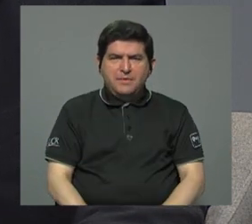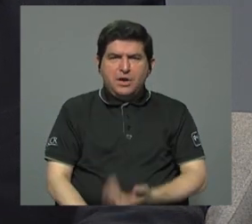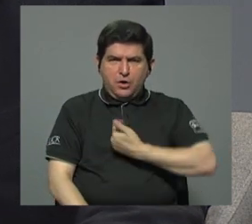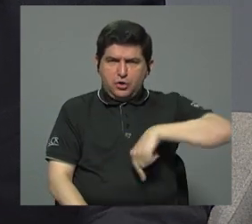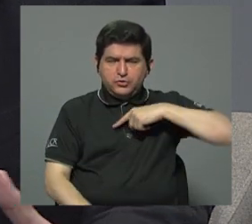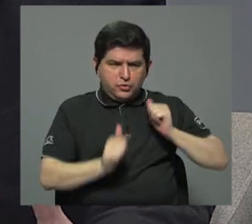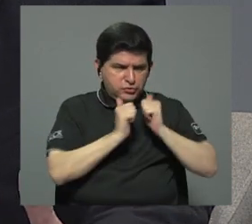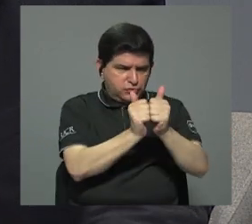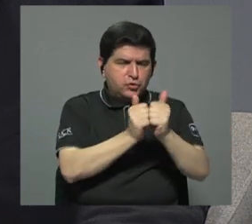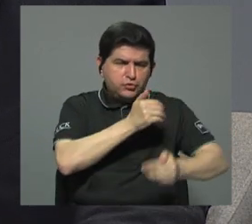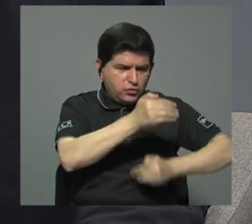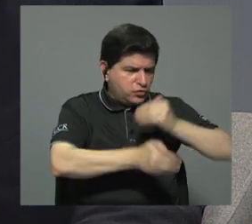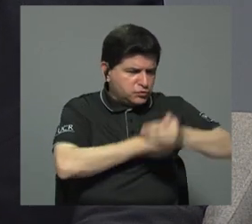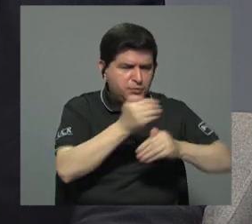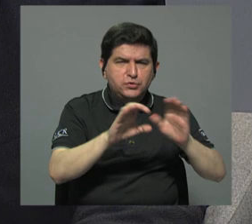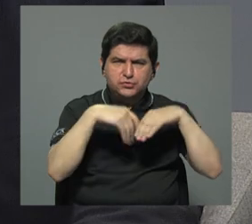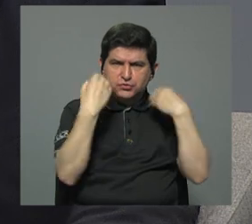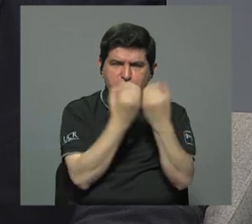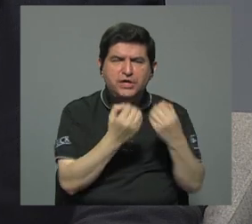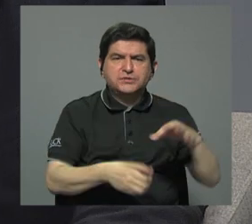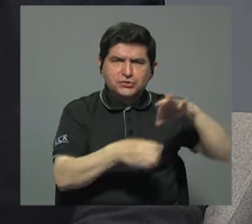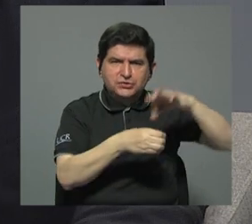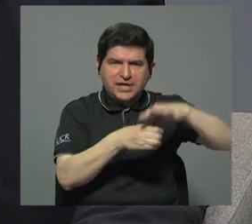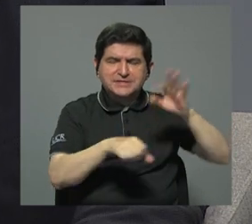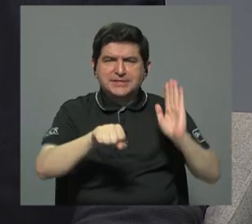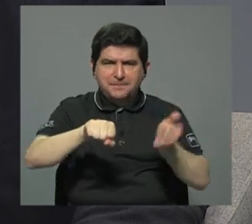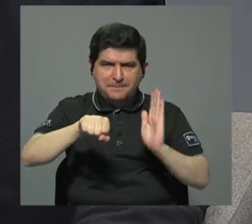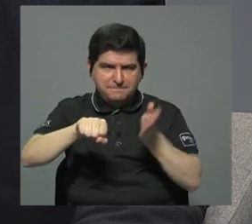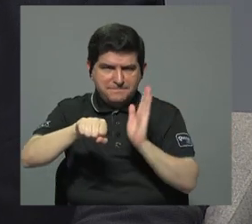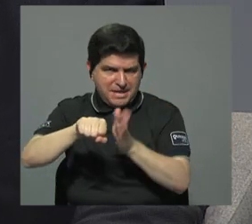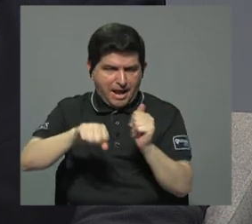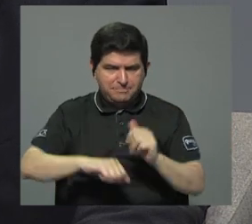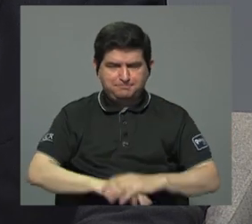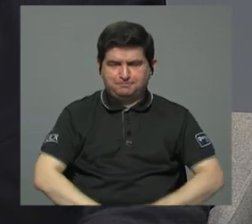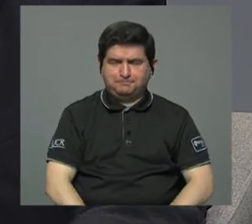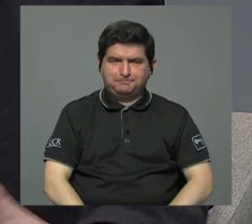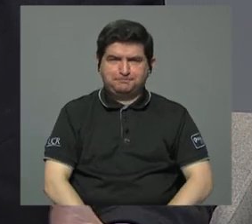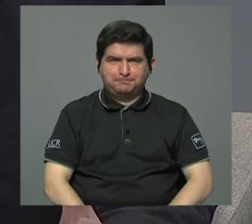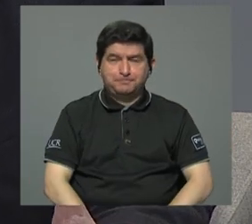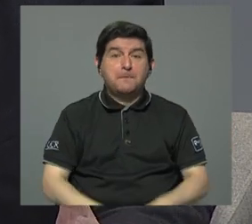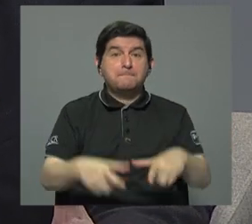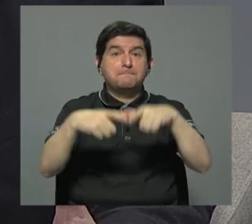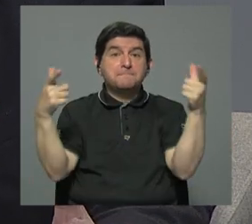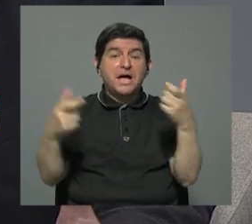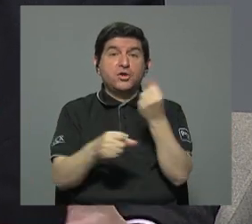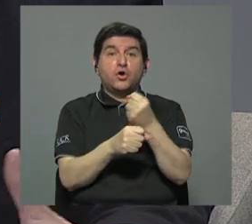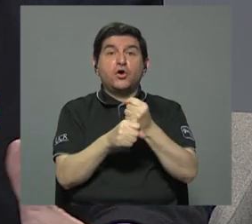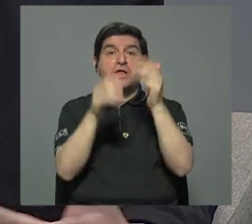acompañado importantes procesos de organización en las plantaciones piñeras. Y es decir, y la mayoría de esos